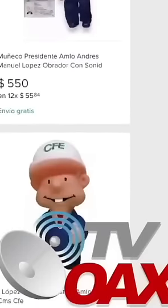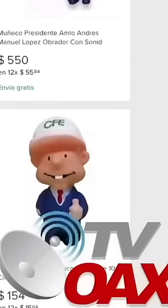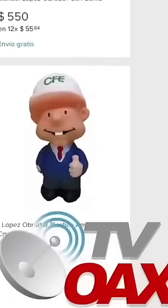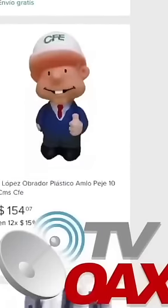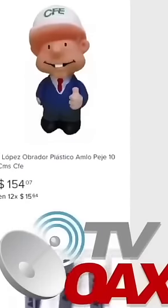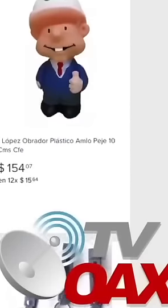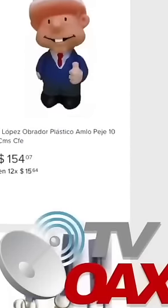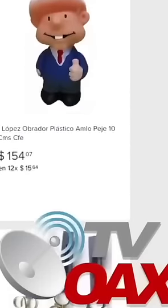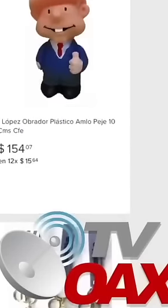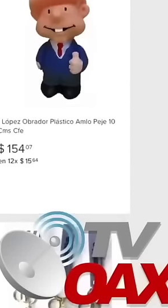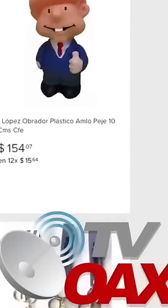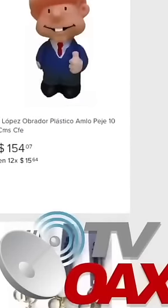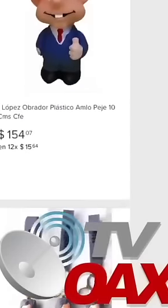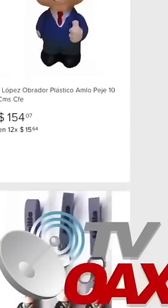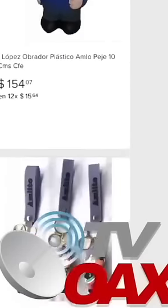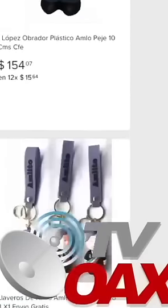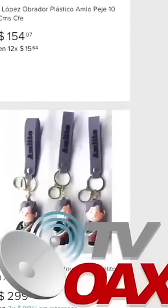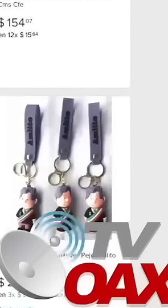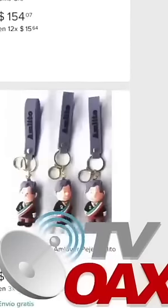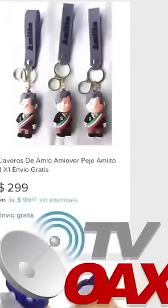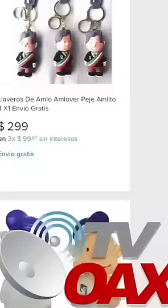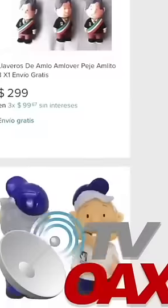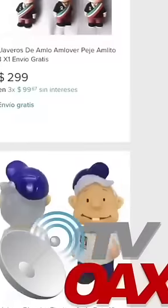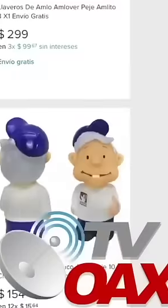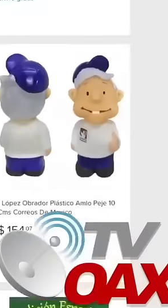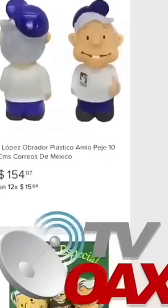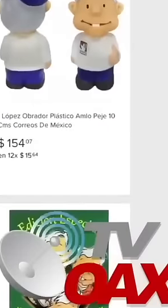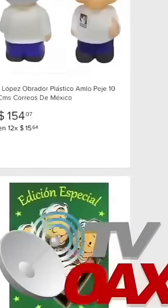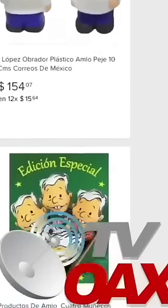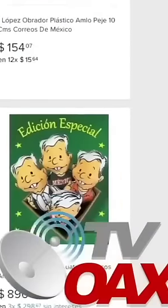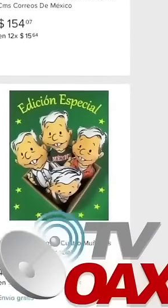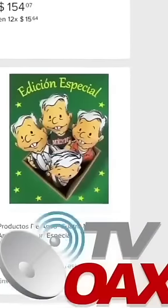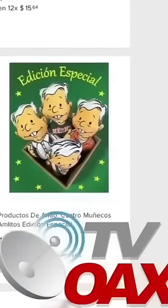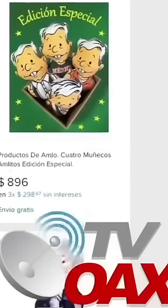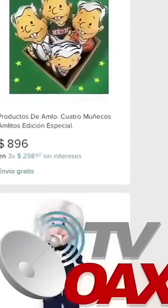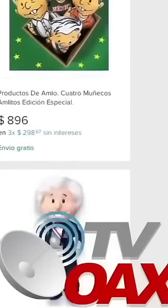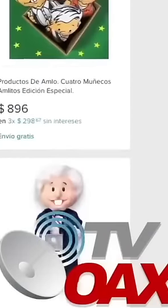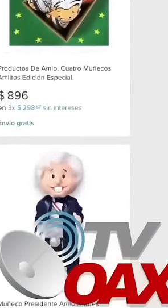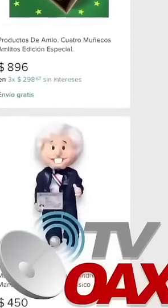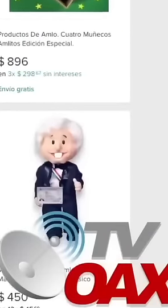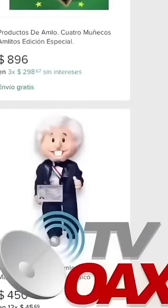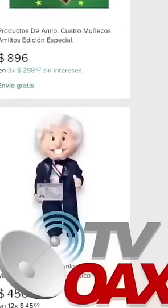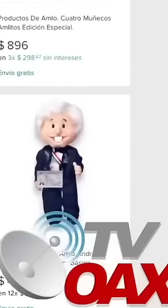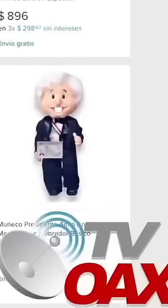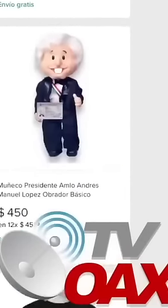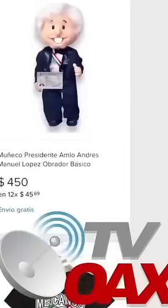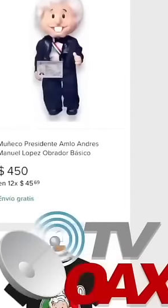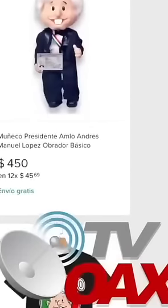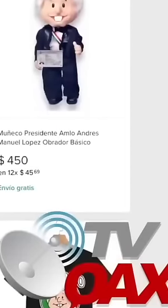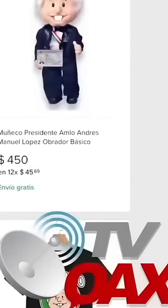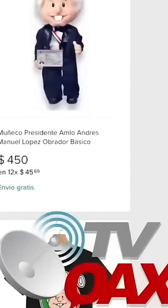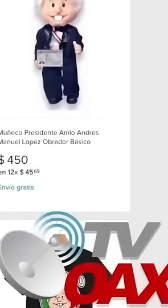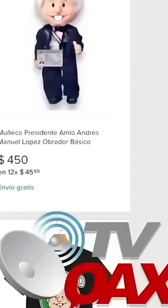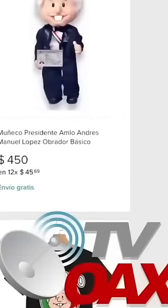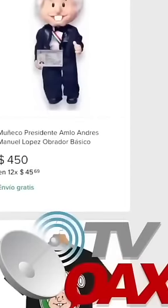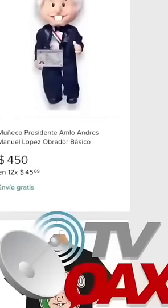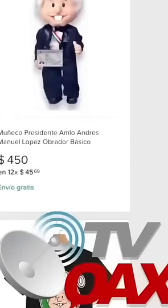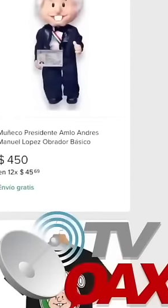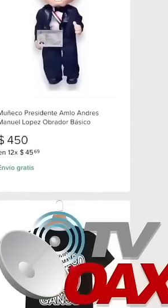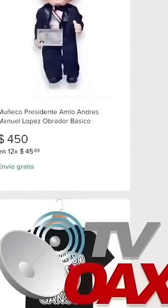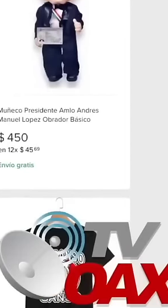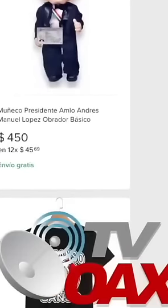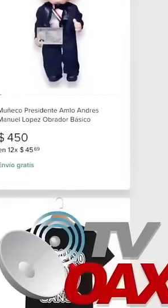Entre las frases que el muñeco puede decir se encuentra: me canso ganso, los voy a acusar con sus mamás, con